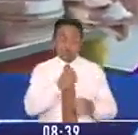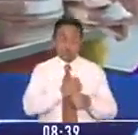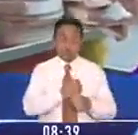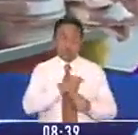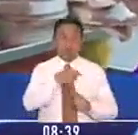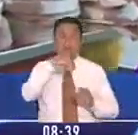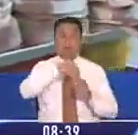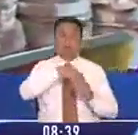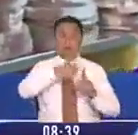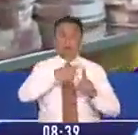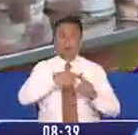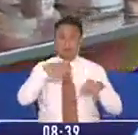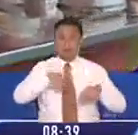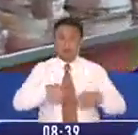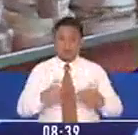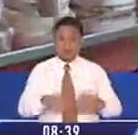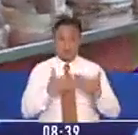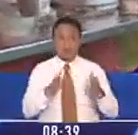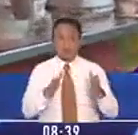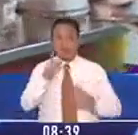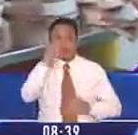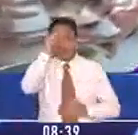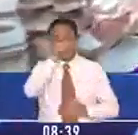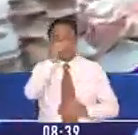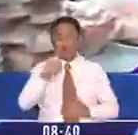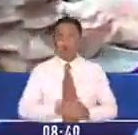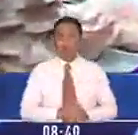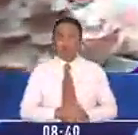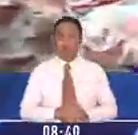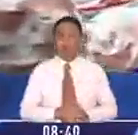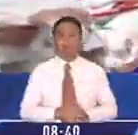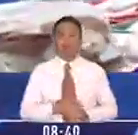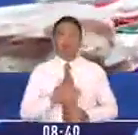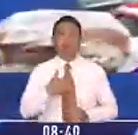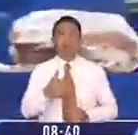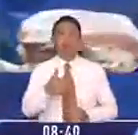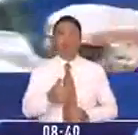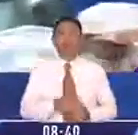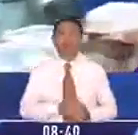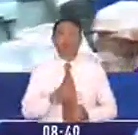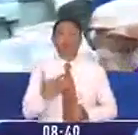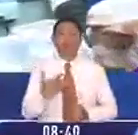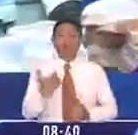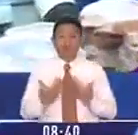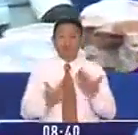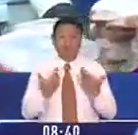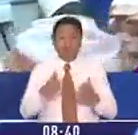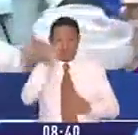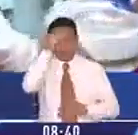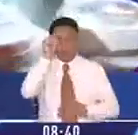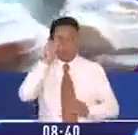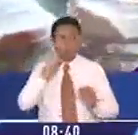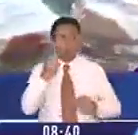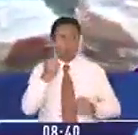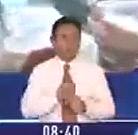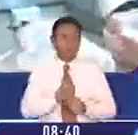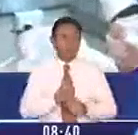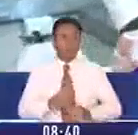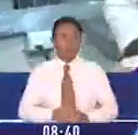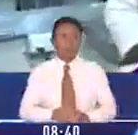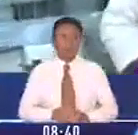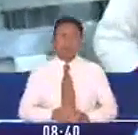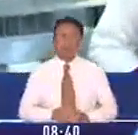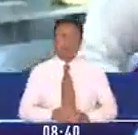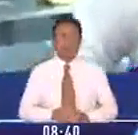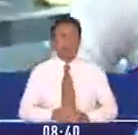mercados, pues ya pueden realizar sus labores totalmente normales. Vecina, ¿cómo está? Muy contentos porque el domingo también van a poder trabajar. Sí, señorita linda,